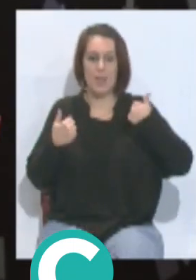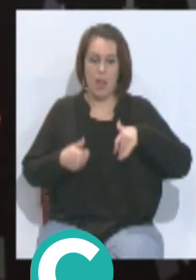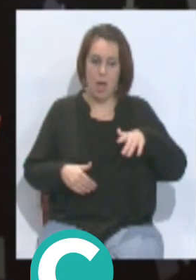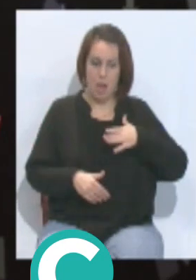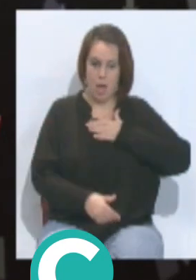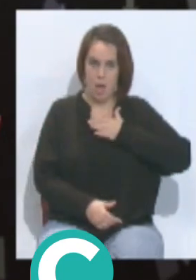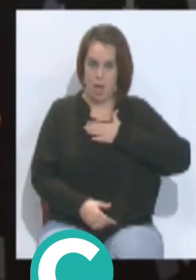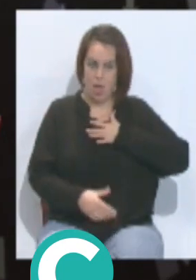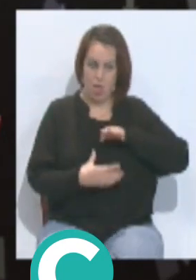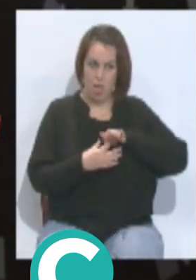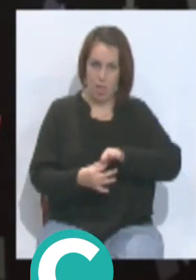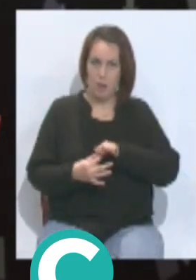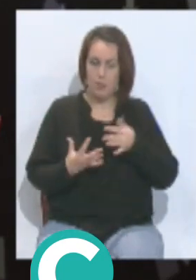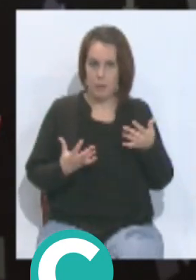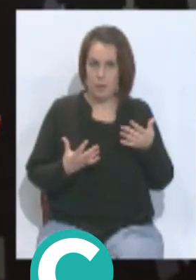de